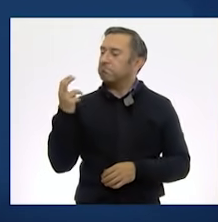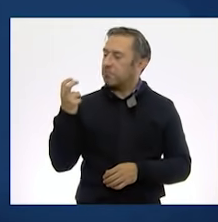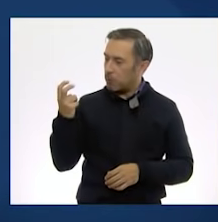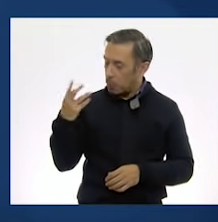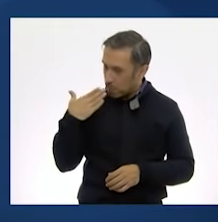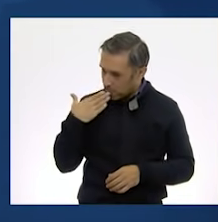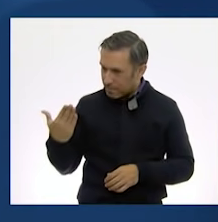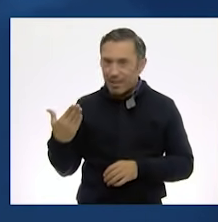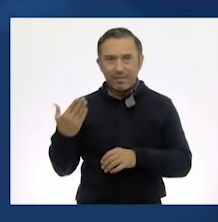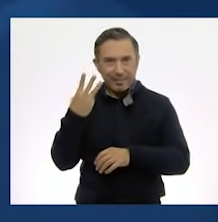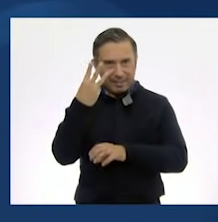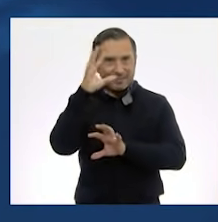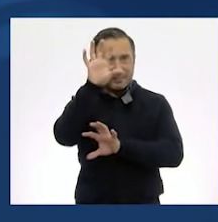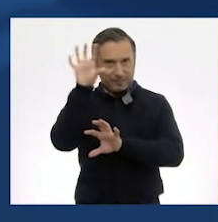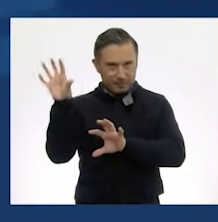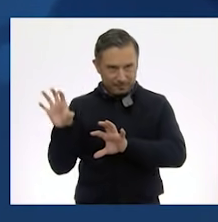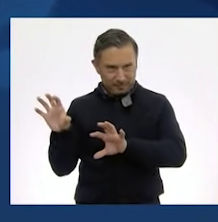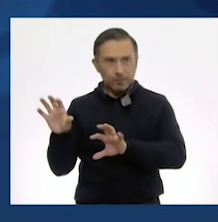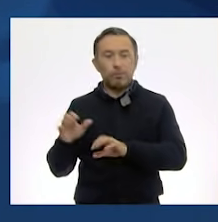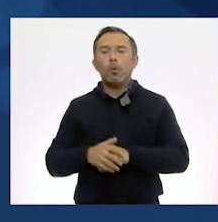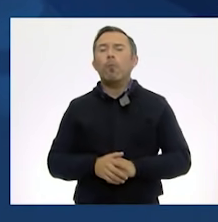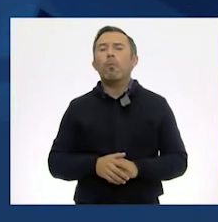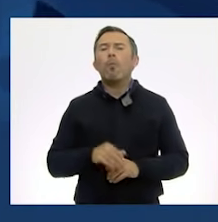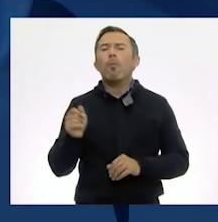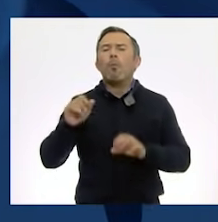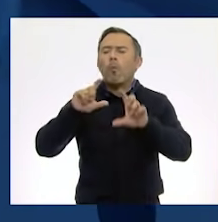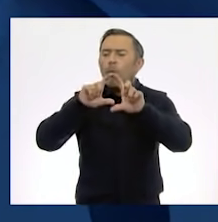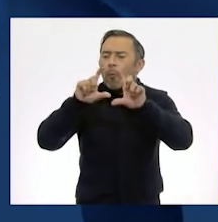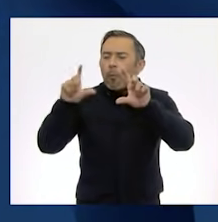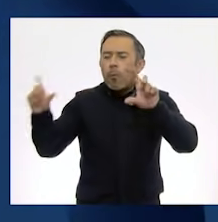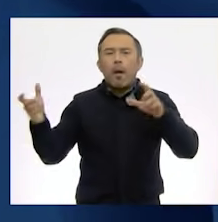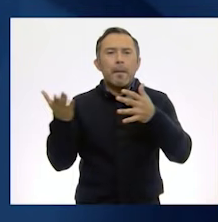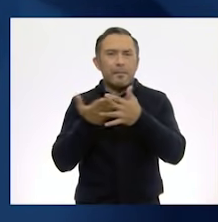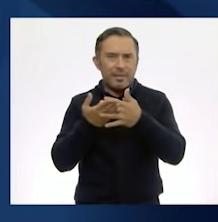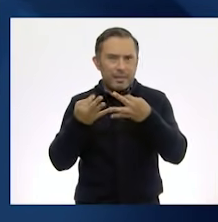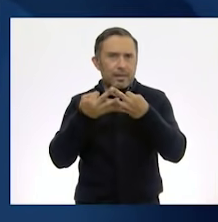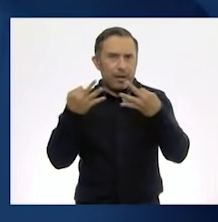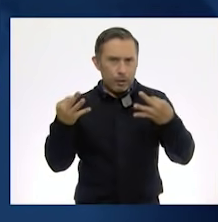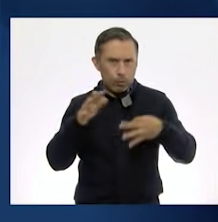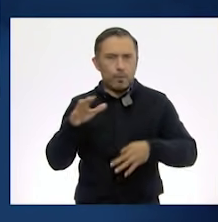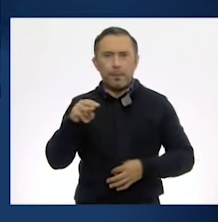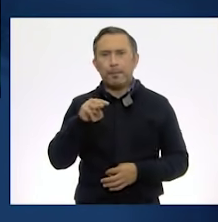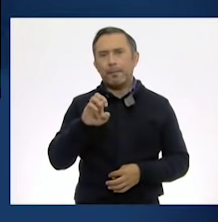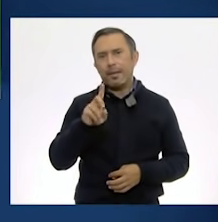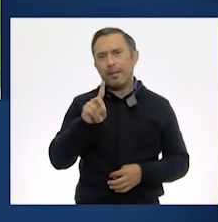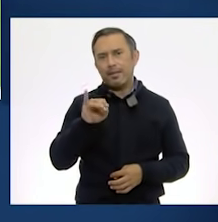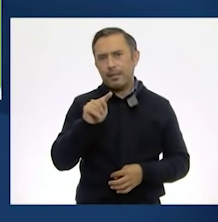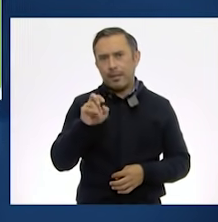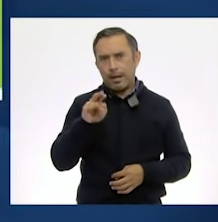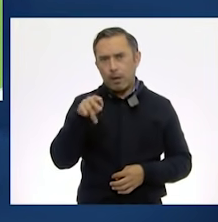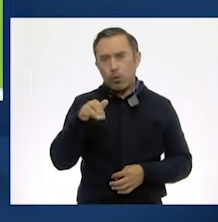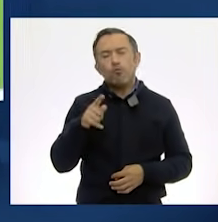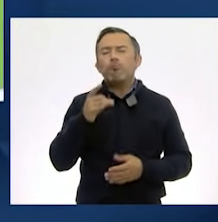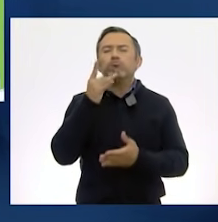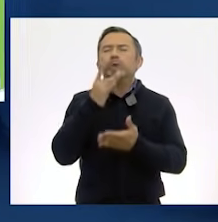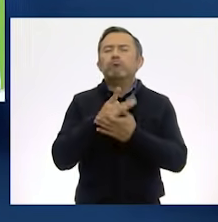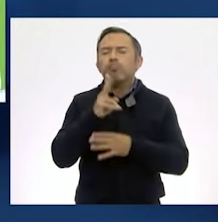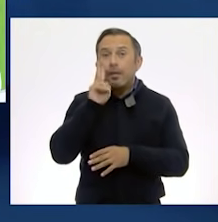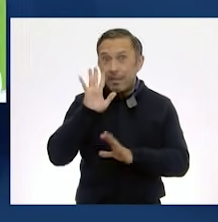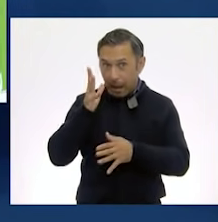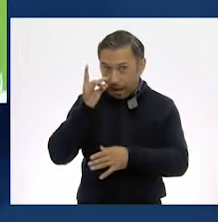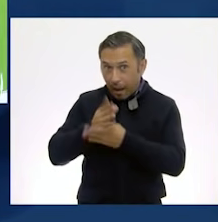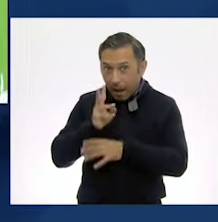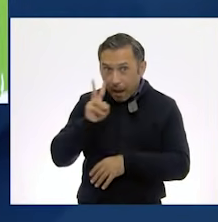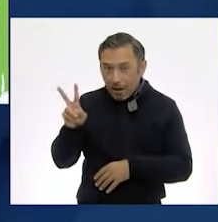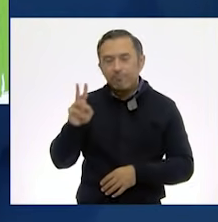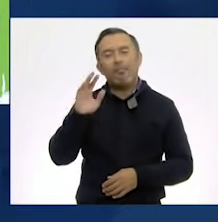dime, ¿cuál es su ubicación? Seguro que ya en casa lo localizaron. Lo ubicaron al mar Mediterráneo. Exacto, así